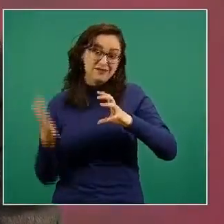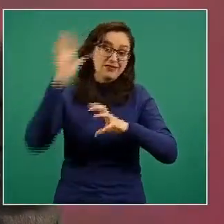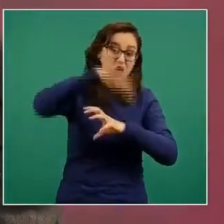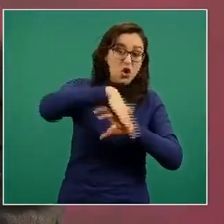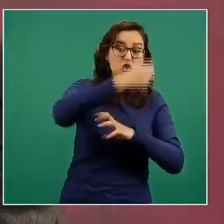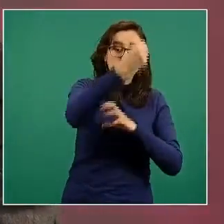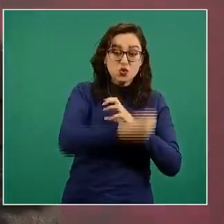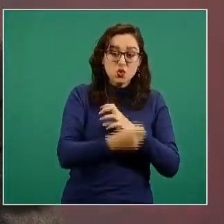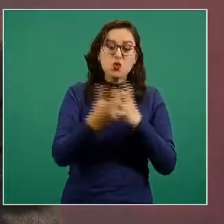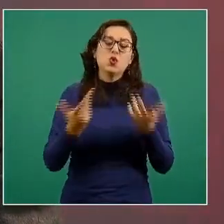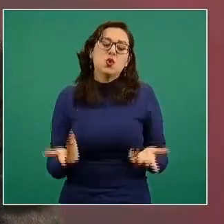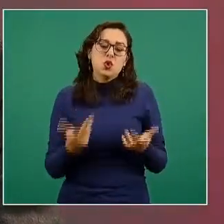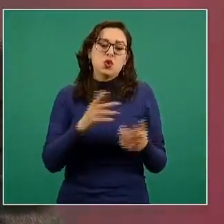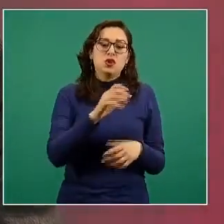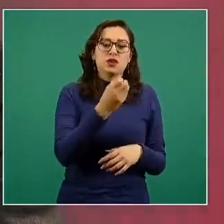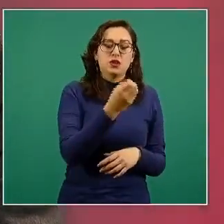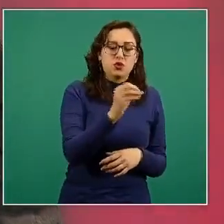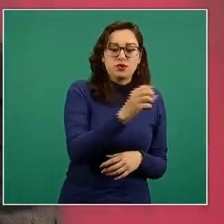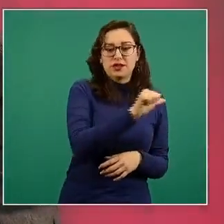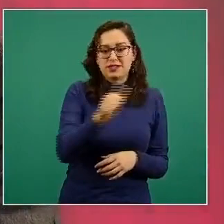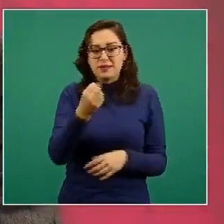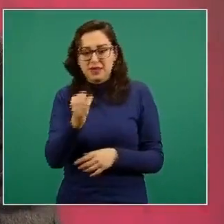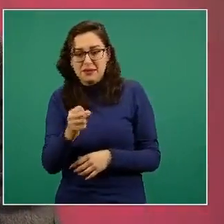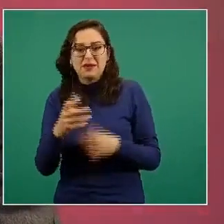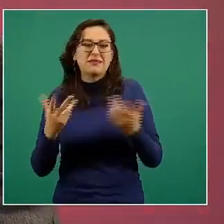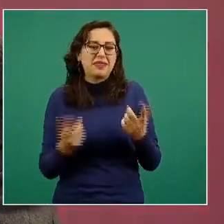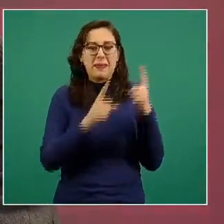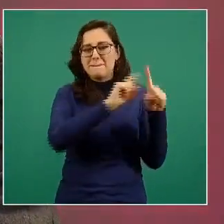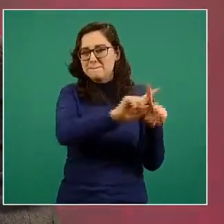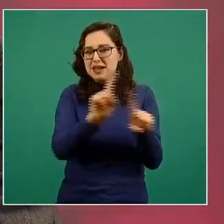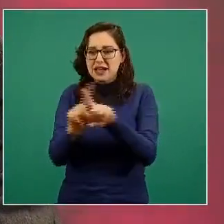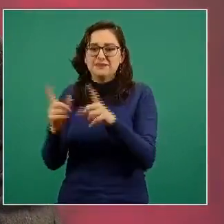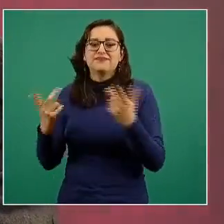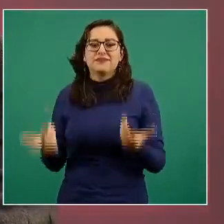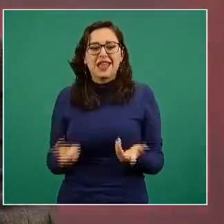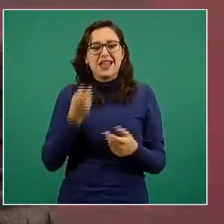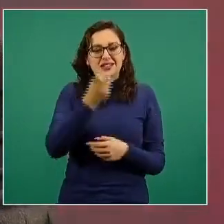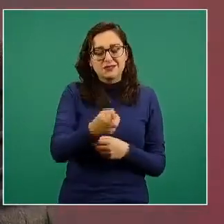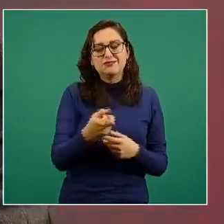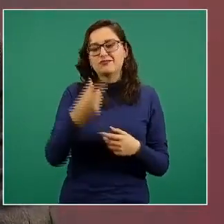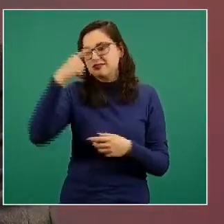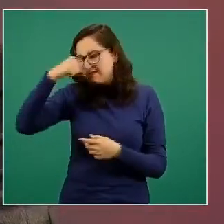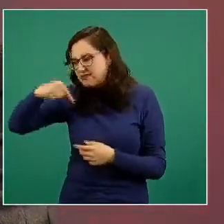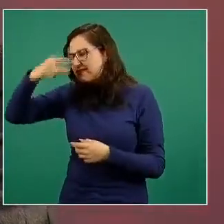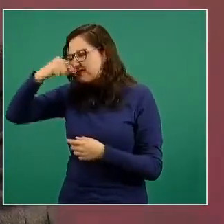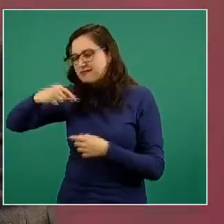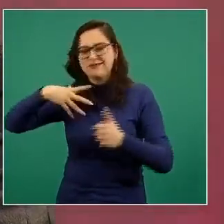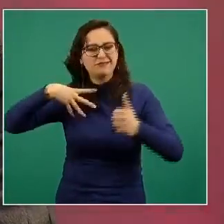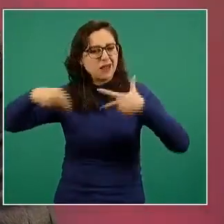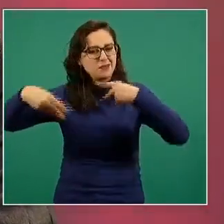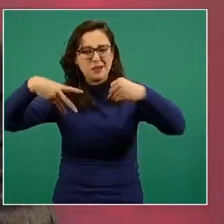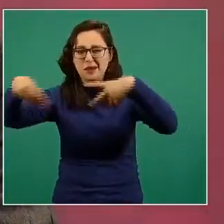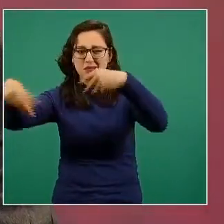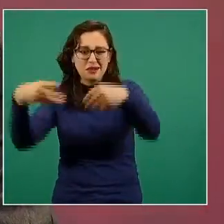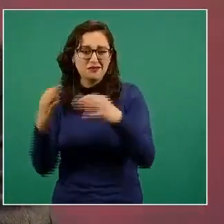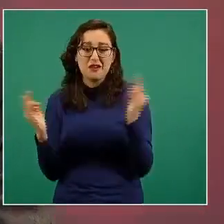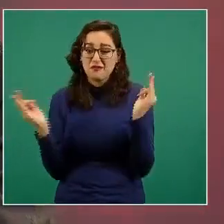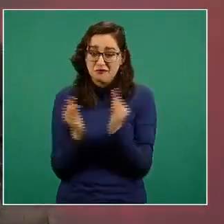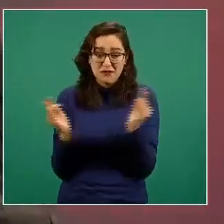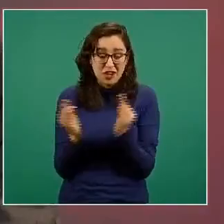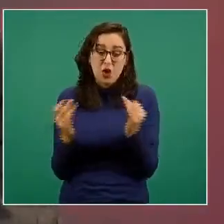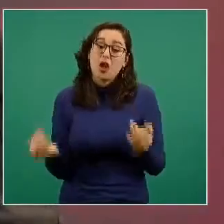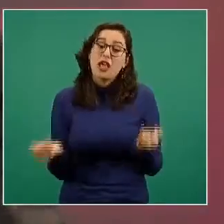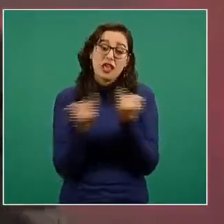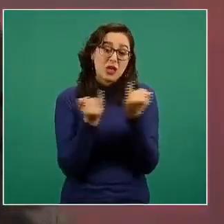casos. Junto con la influenza, de múltiples otras infecciones respiratorias que se transmiten por la misma manera que el COVID,